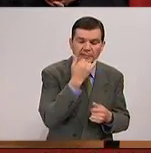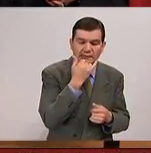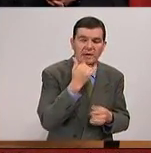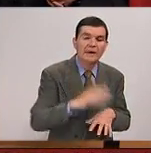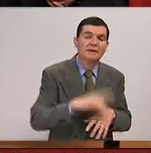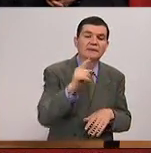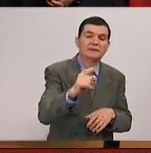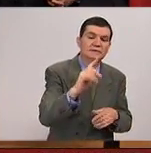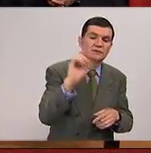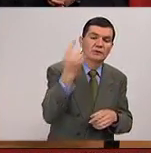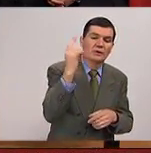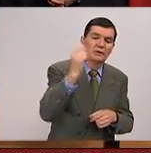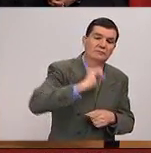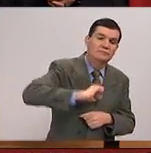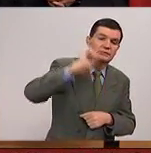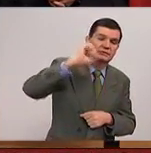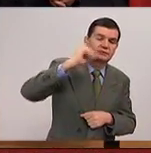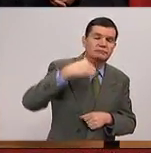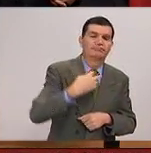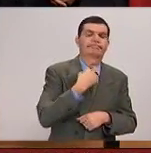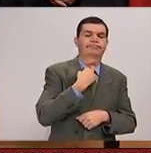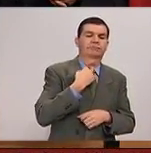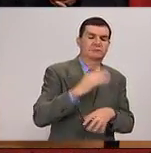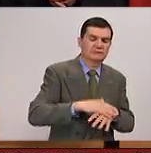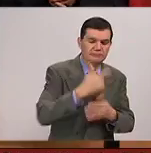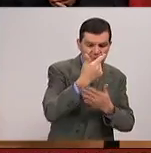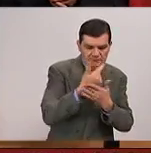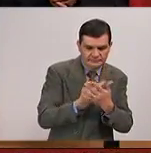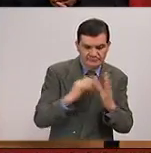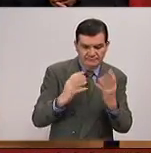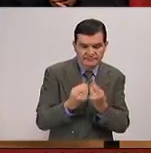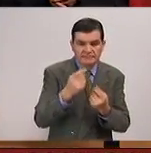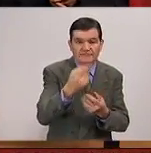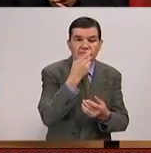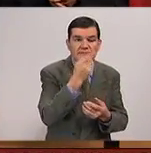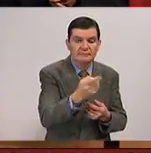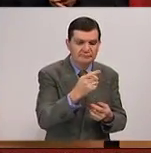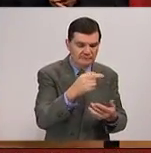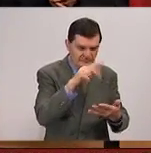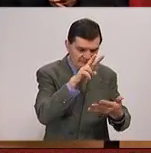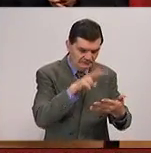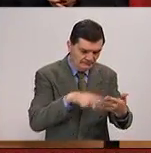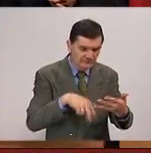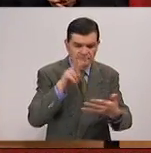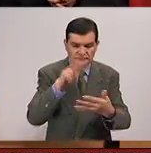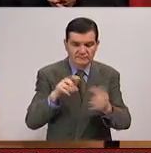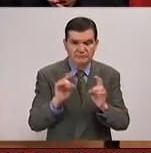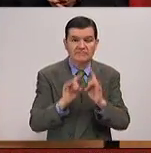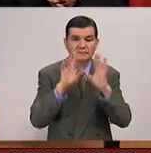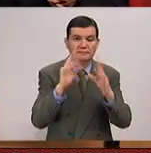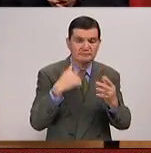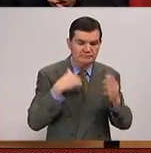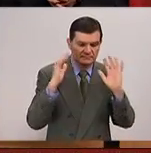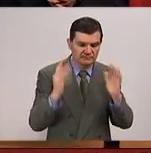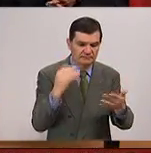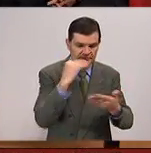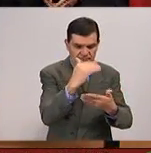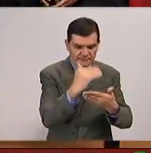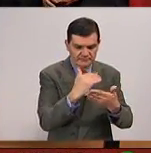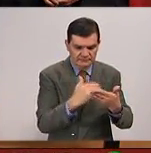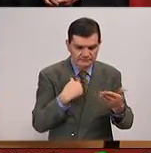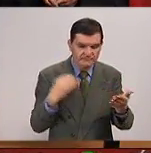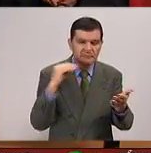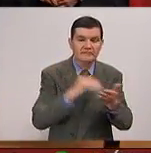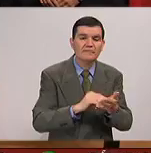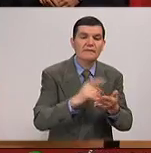que el precio del dólar les afecta mucho. La encuesta, fíjate, casualmente y digo que fue casual porque nosotros ya teníamos programado